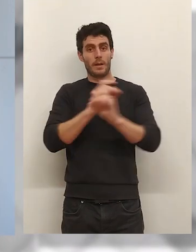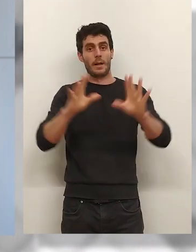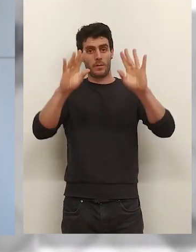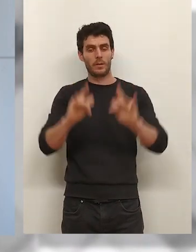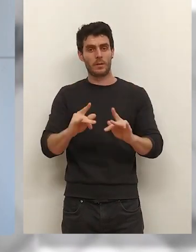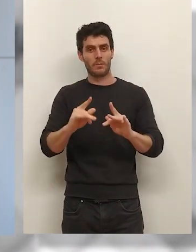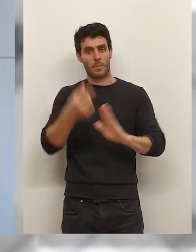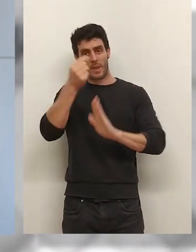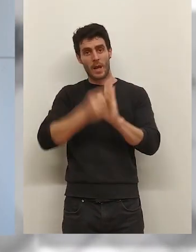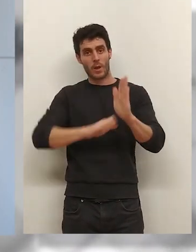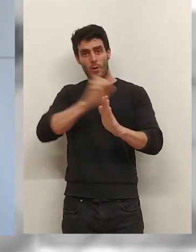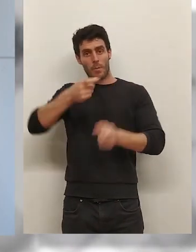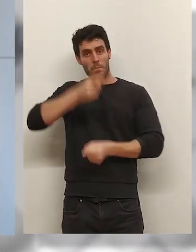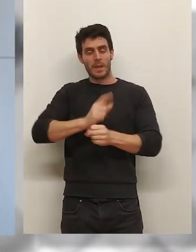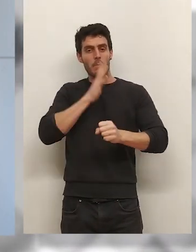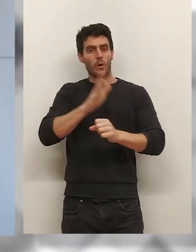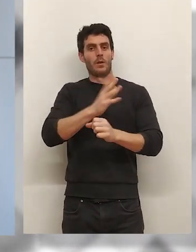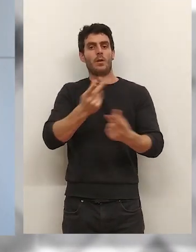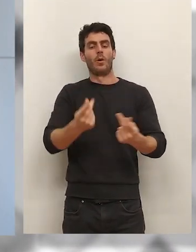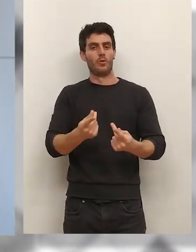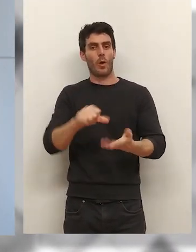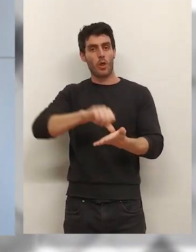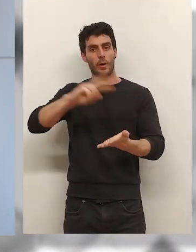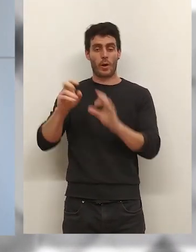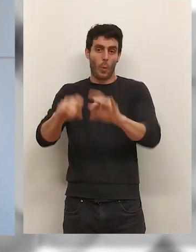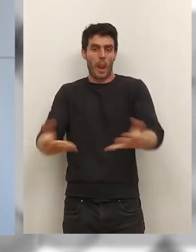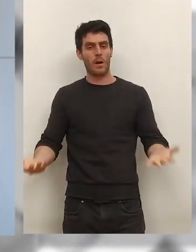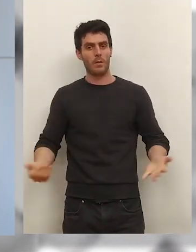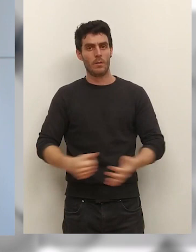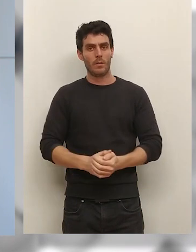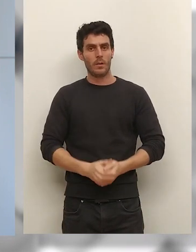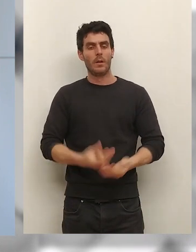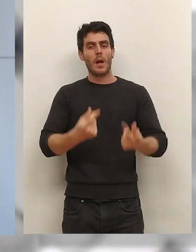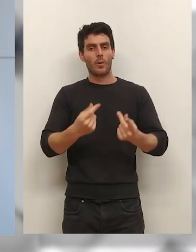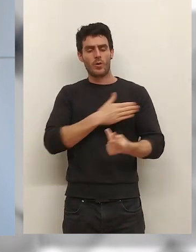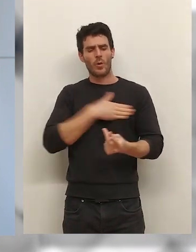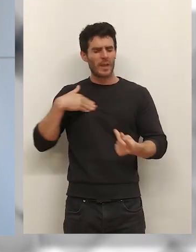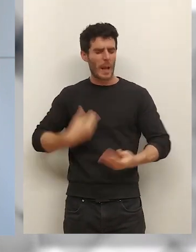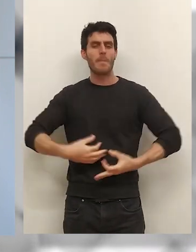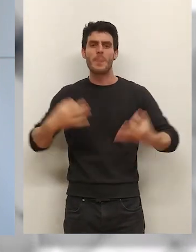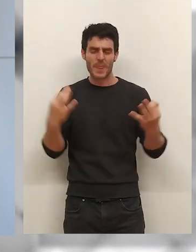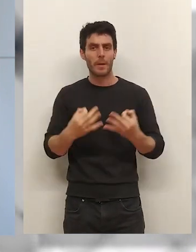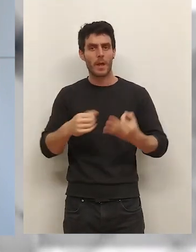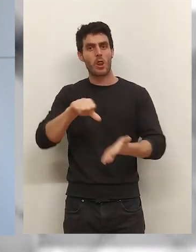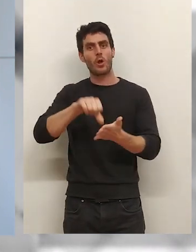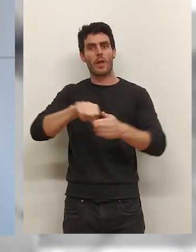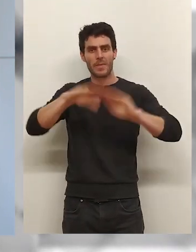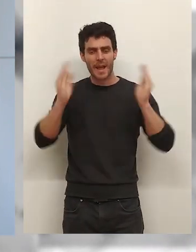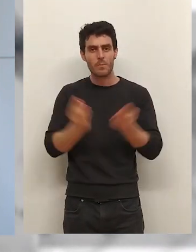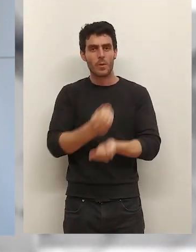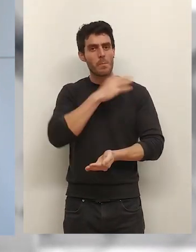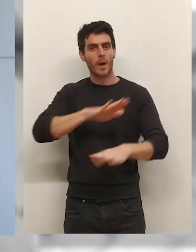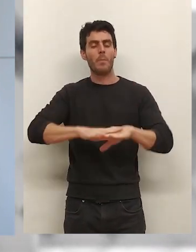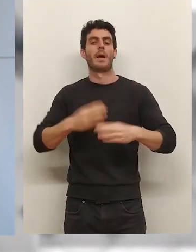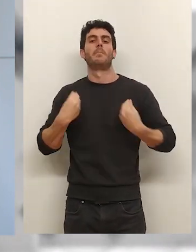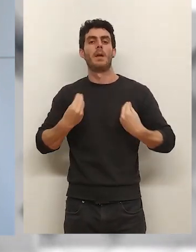supuesto dentro de las directrices europeas, porque Logroño no es menos que ninguna otra ciudad y Logroño debe aspirar, como digo, a crear la mejor ciudad del